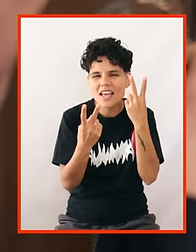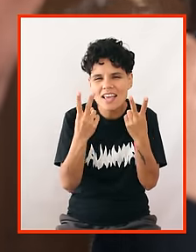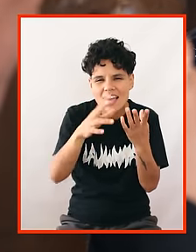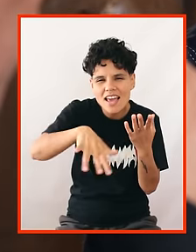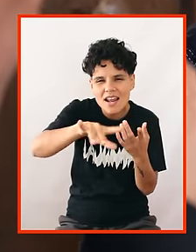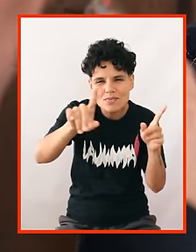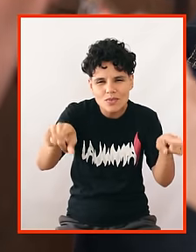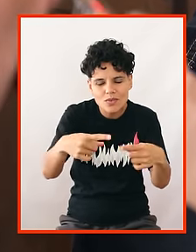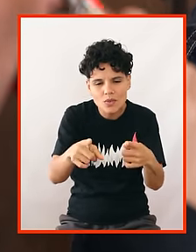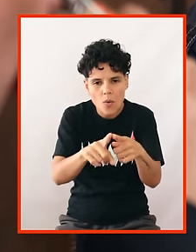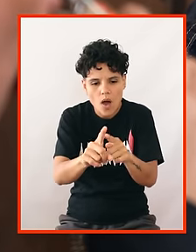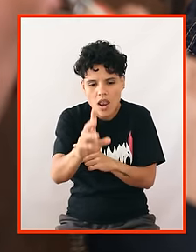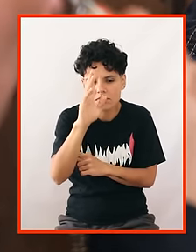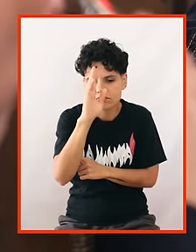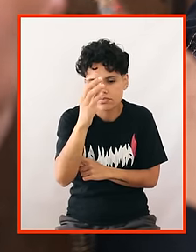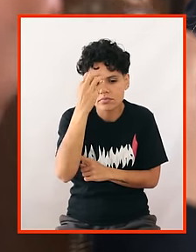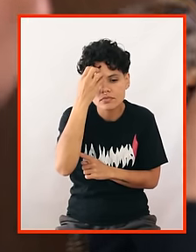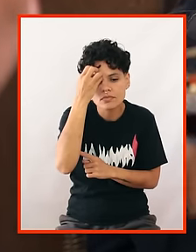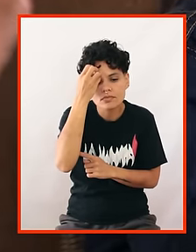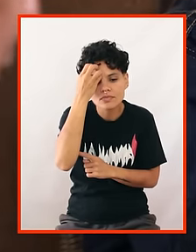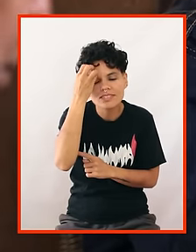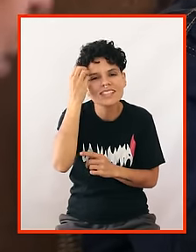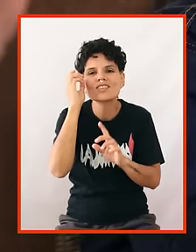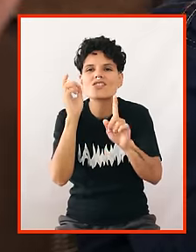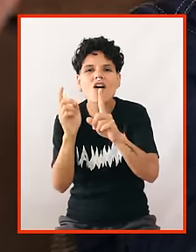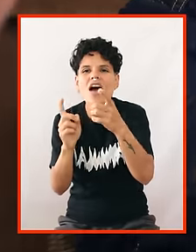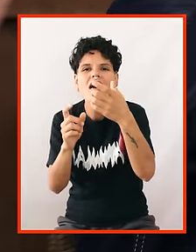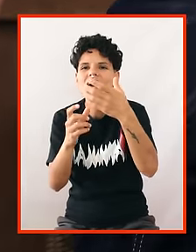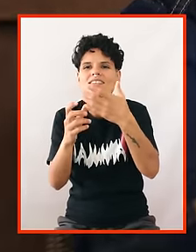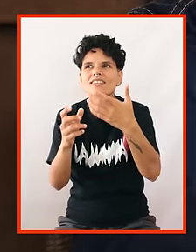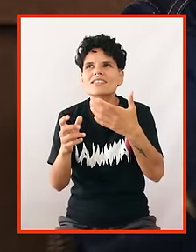los conciertos y los vivían como de forma directa, como con los